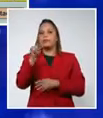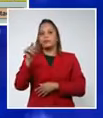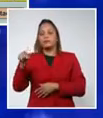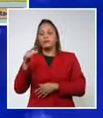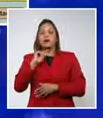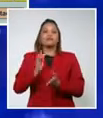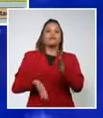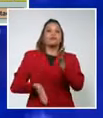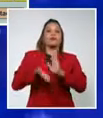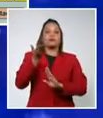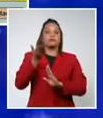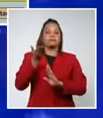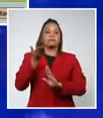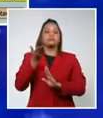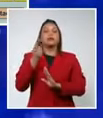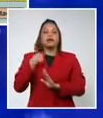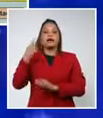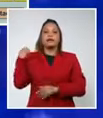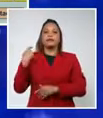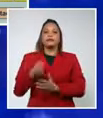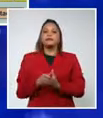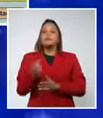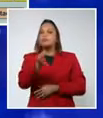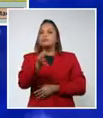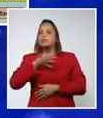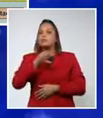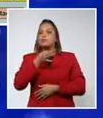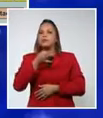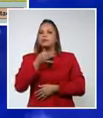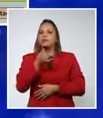ayer. Los municipios que aportan el